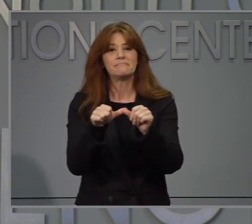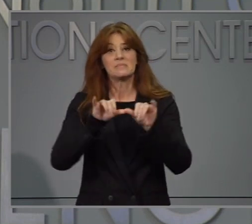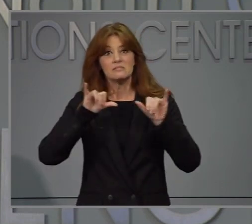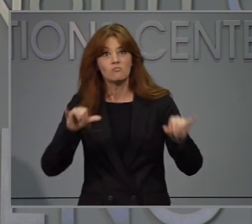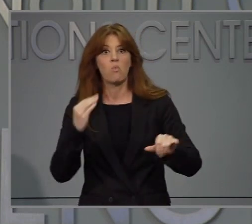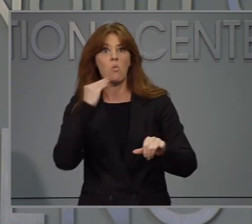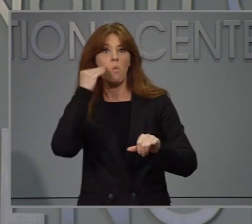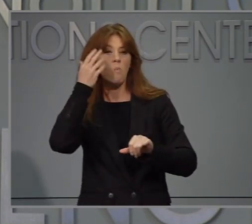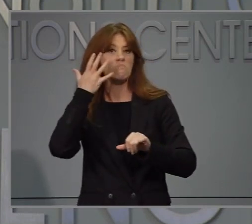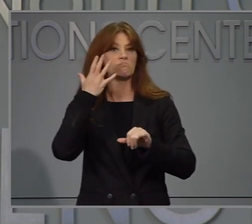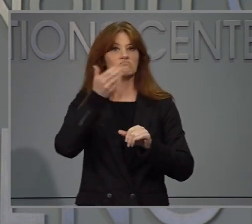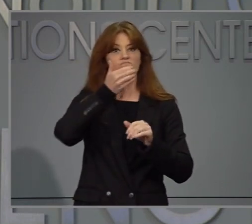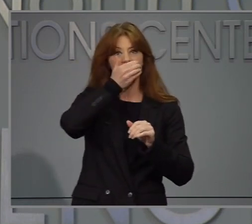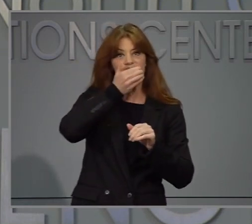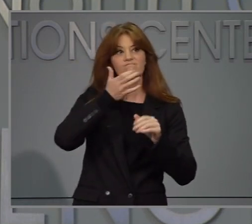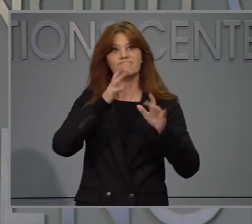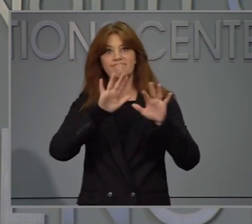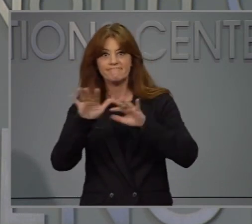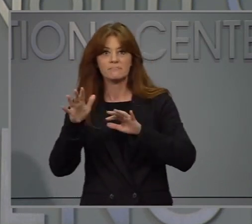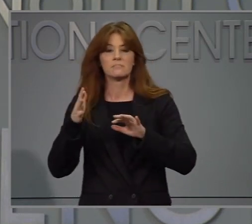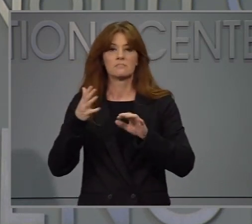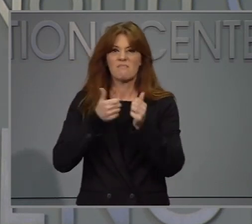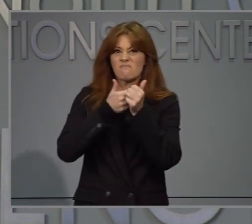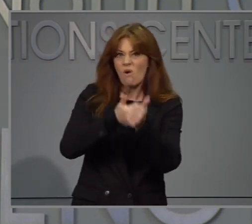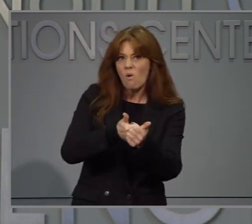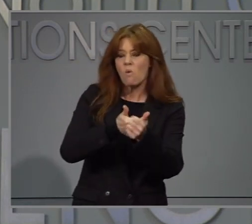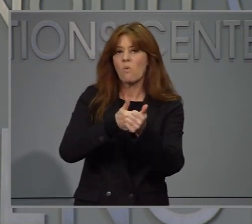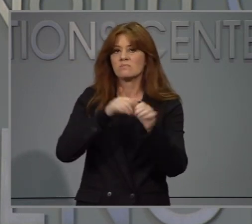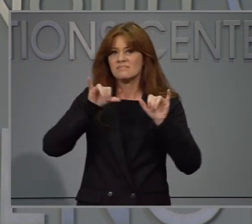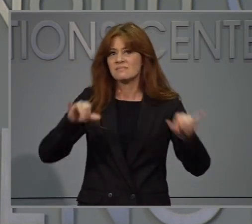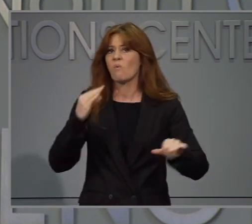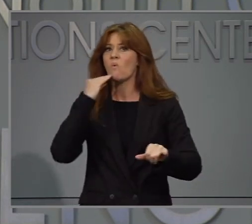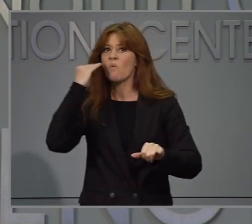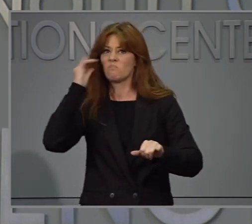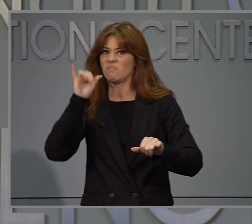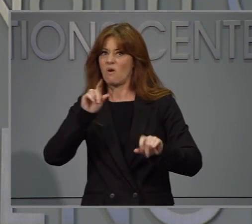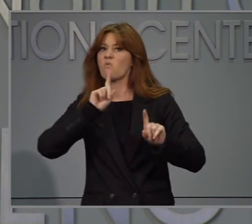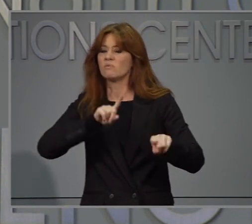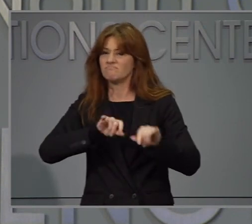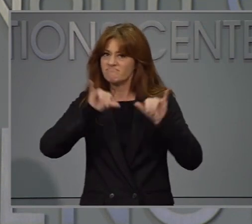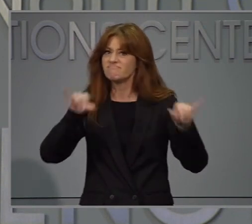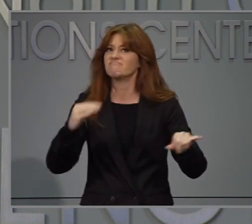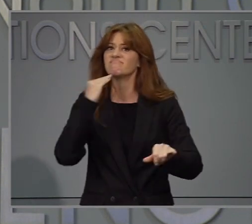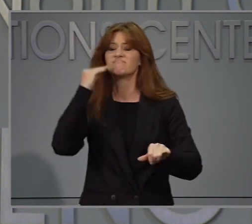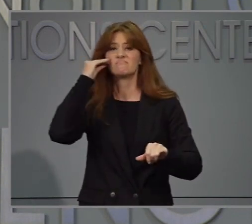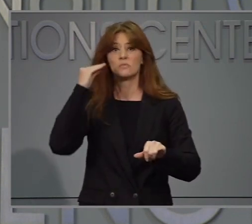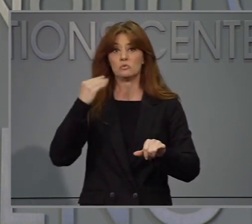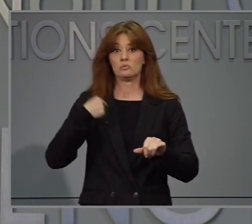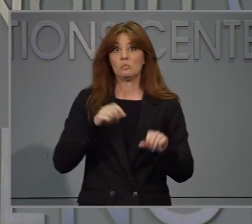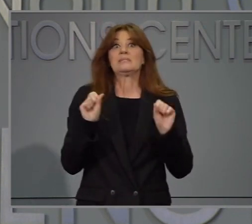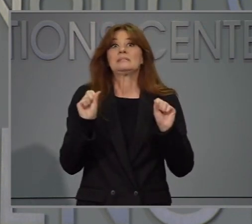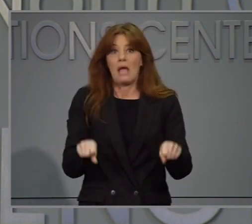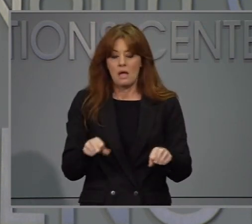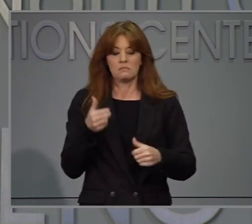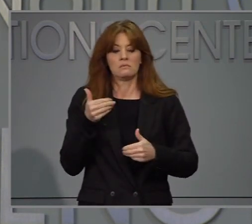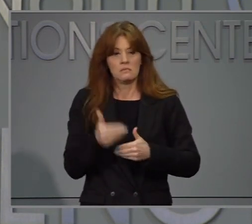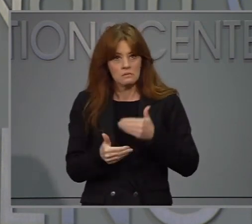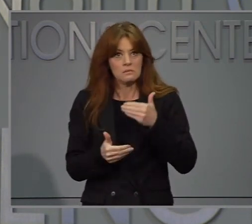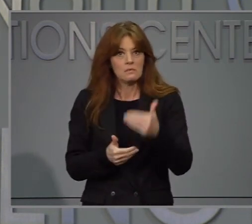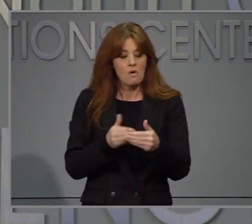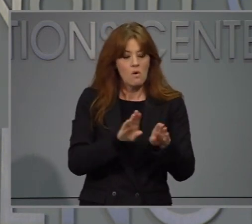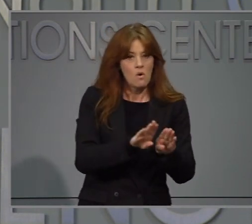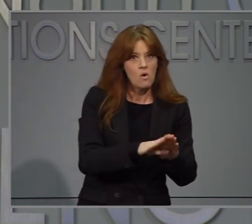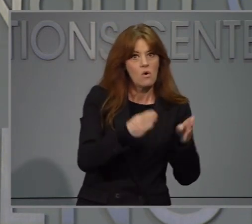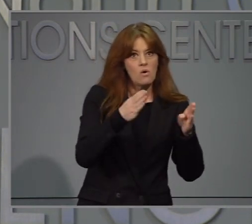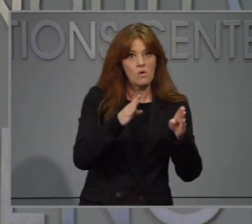atención. Ahora mismo necesitamos que las personas sigan esta orden de permanecer en casa para poder pasar